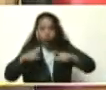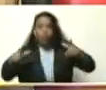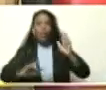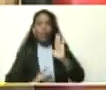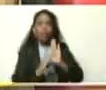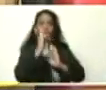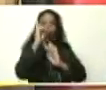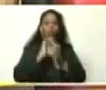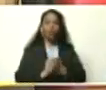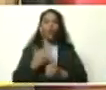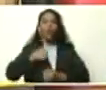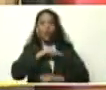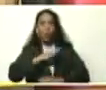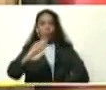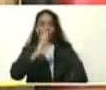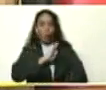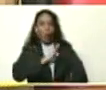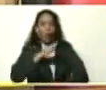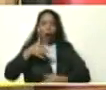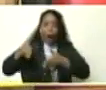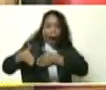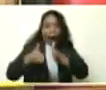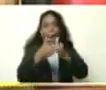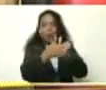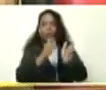desarrollo, nuestro propio camino.